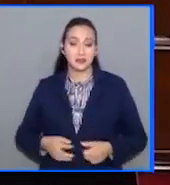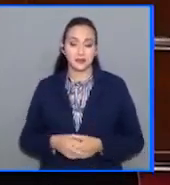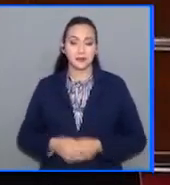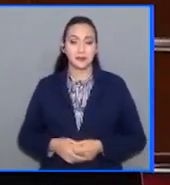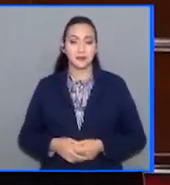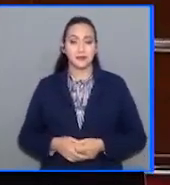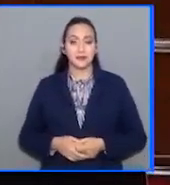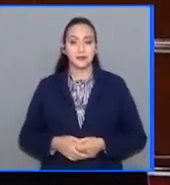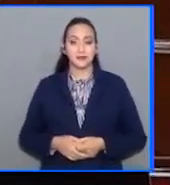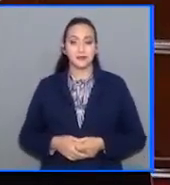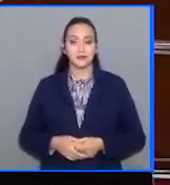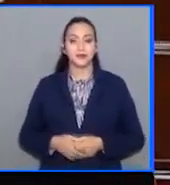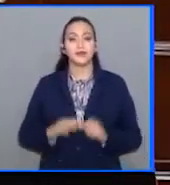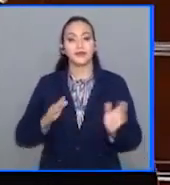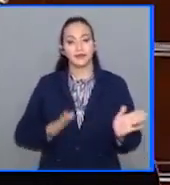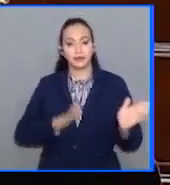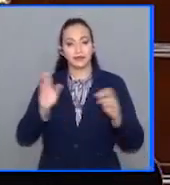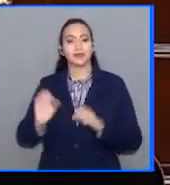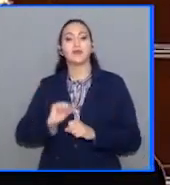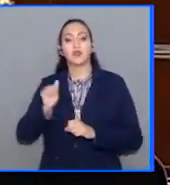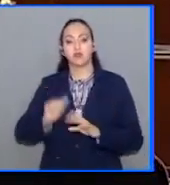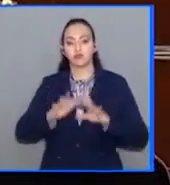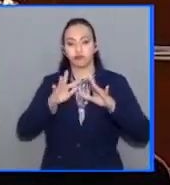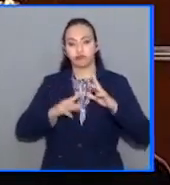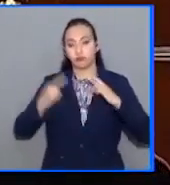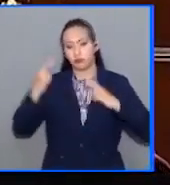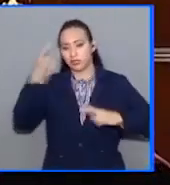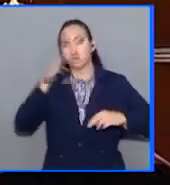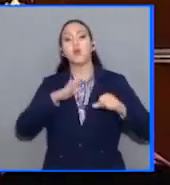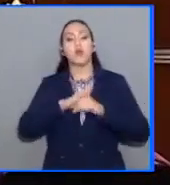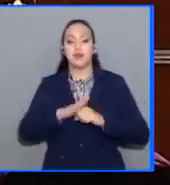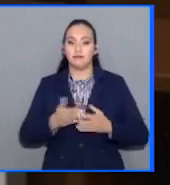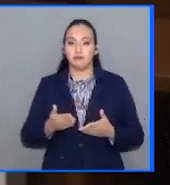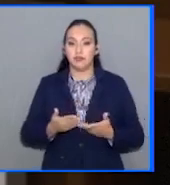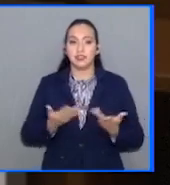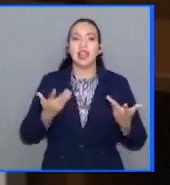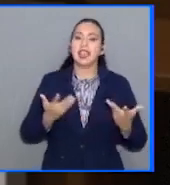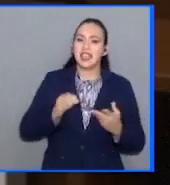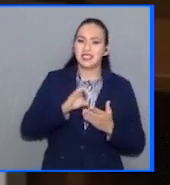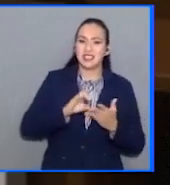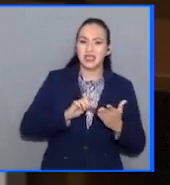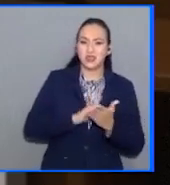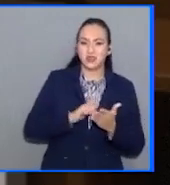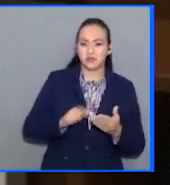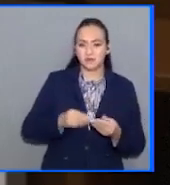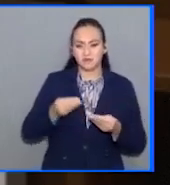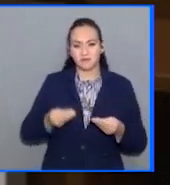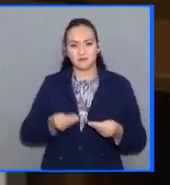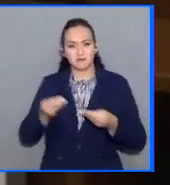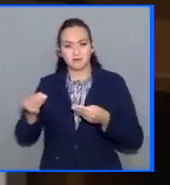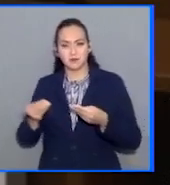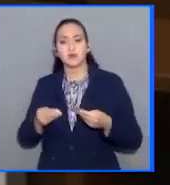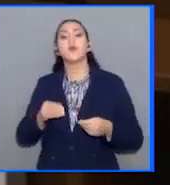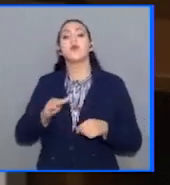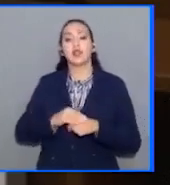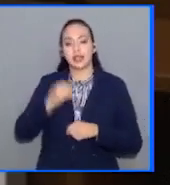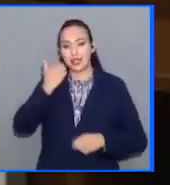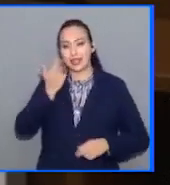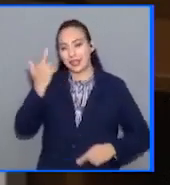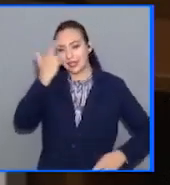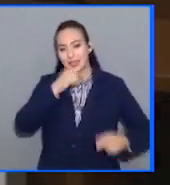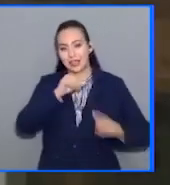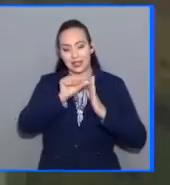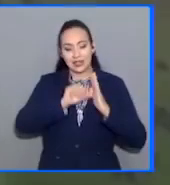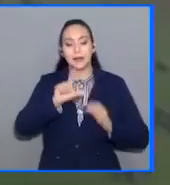En otro asunto, el Pleno determinó sobreseer una acción de inconstitucionalidad en la que pedía invalidar el artículo 20 bis del